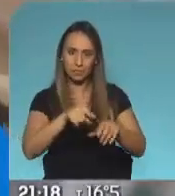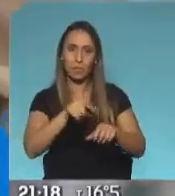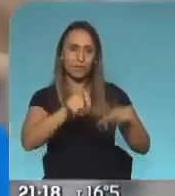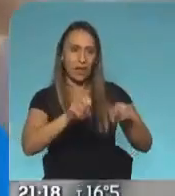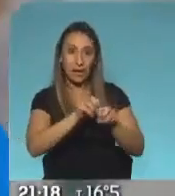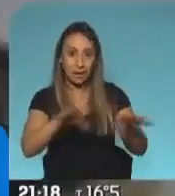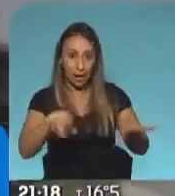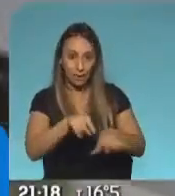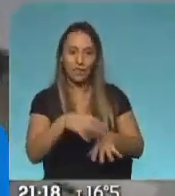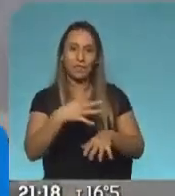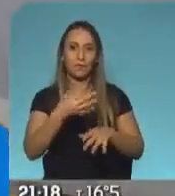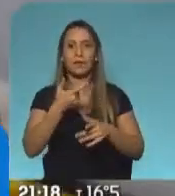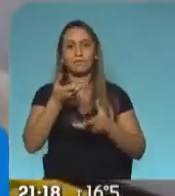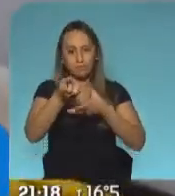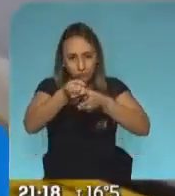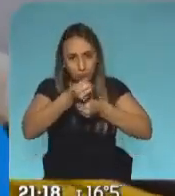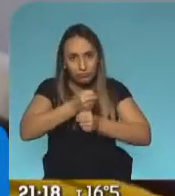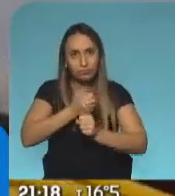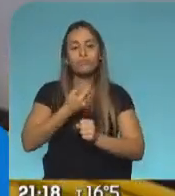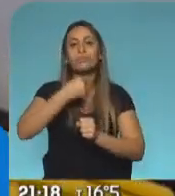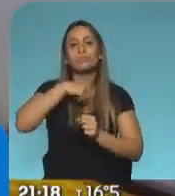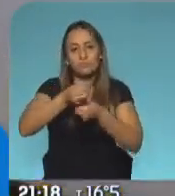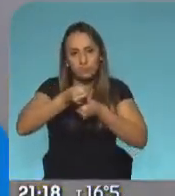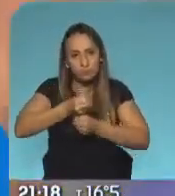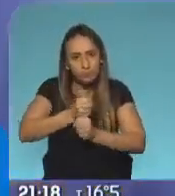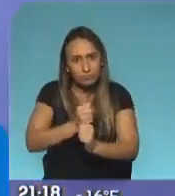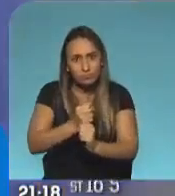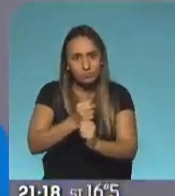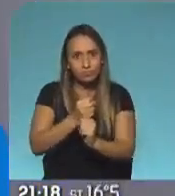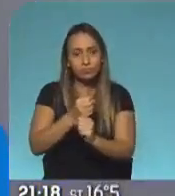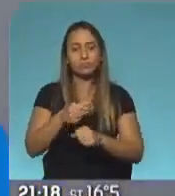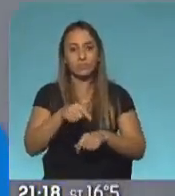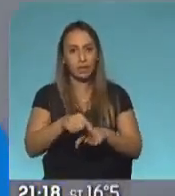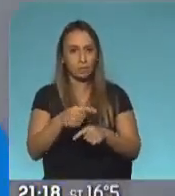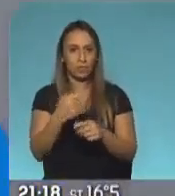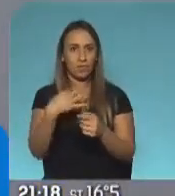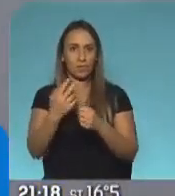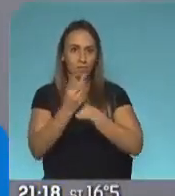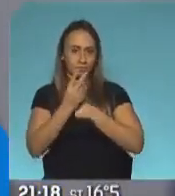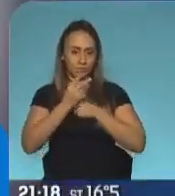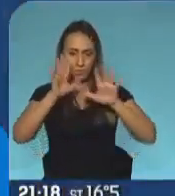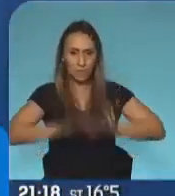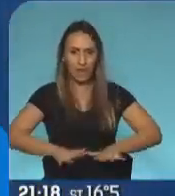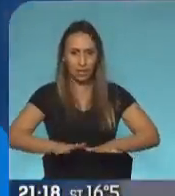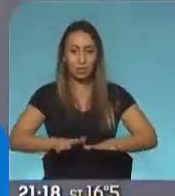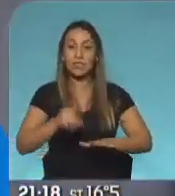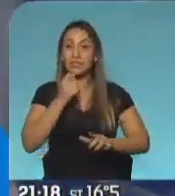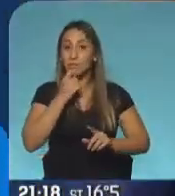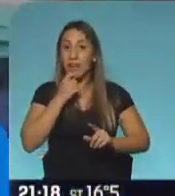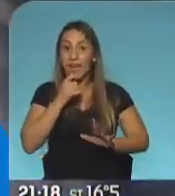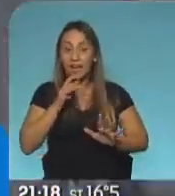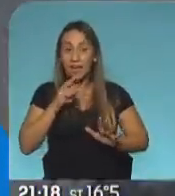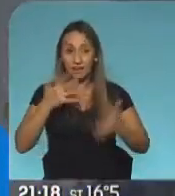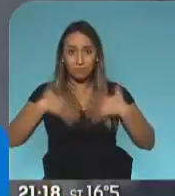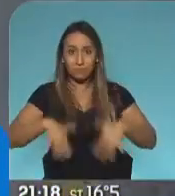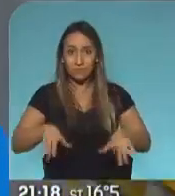a los que hay que intubar y hay que tener mucho contacto con la vida respiratoria de esta manera se tienen que preparar si no se preparan de esta manera